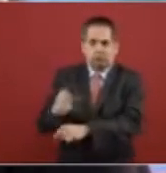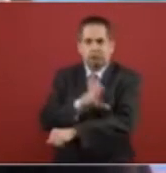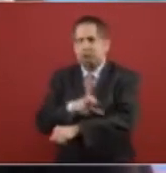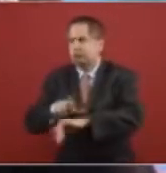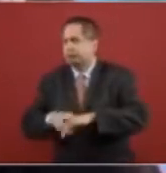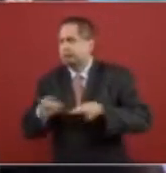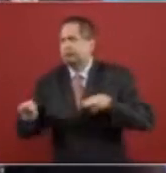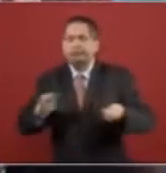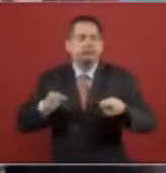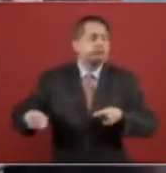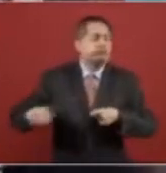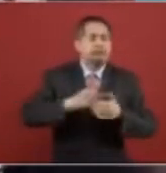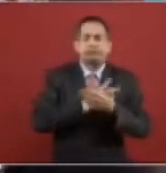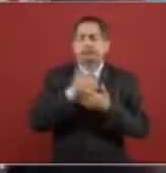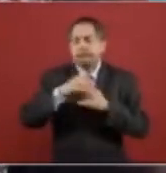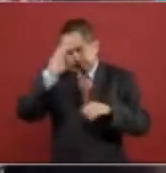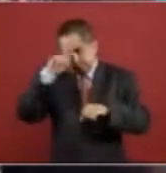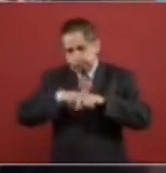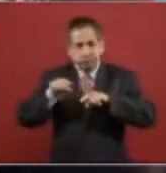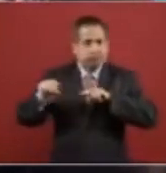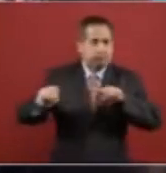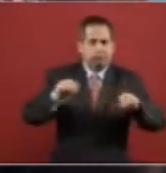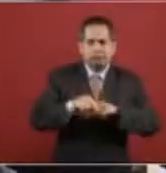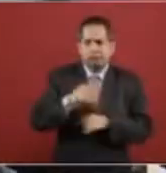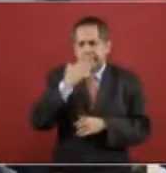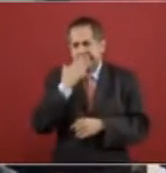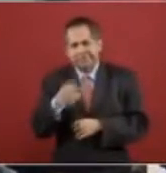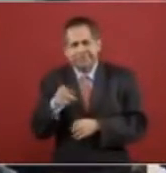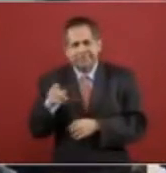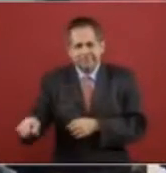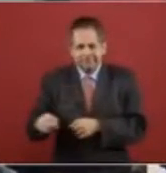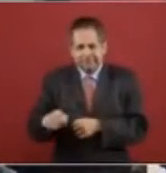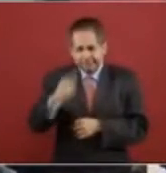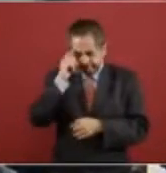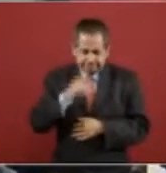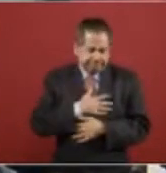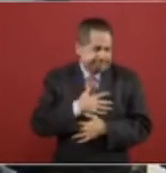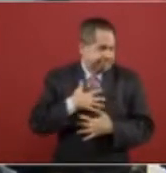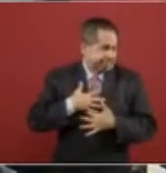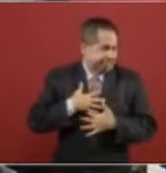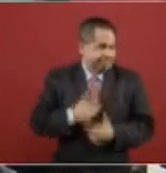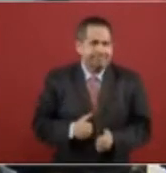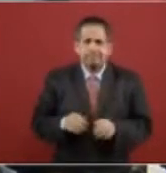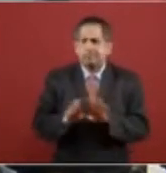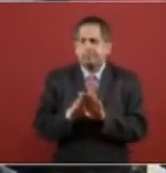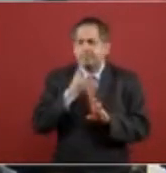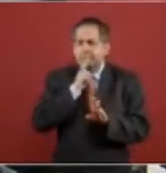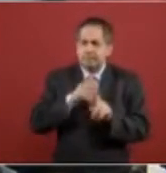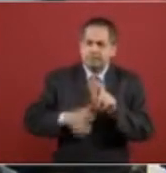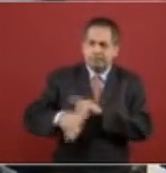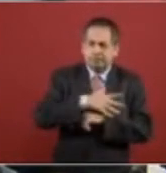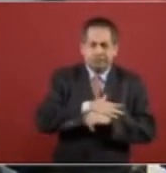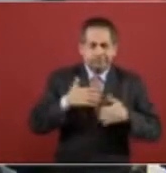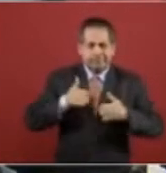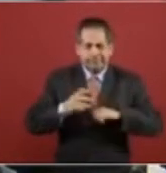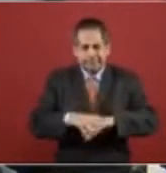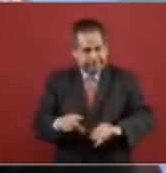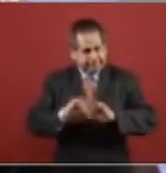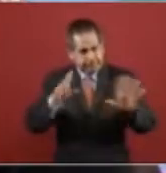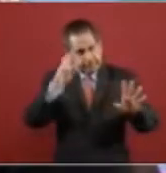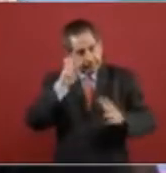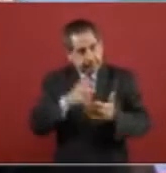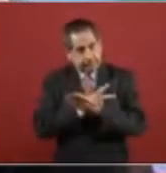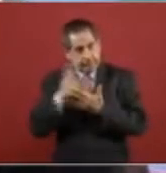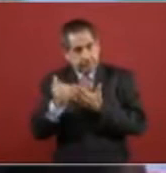este proyecto cultural él además tiene una enorme sensibilidad ambiental así que es ideal para este proyecto